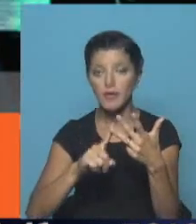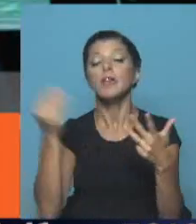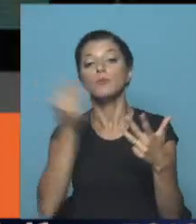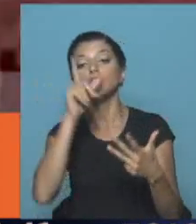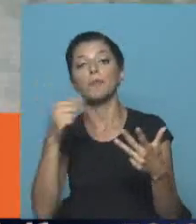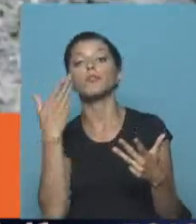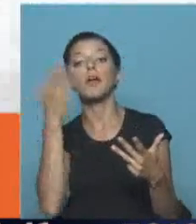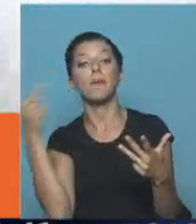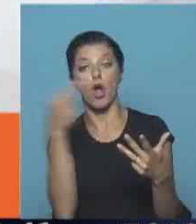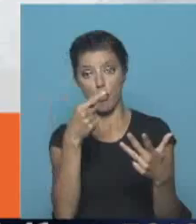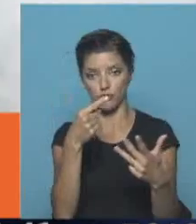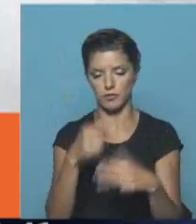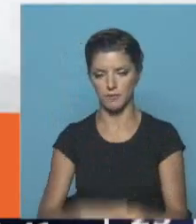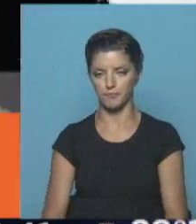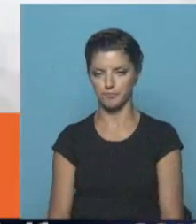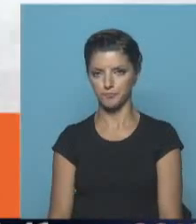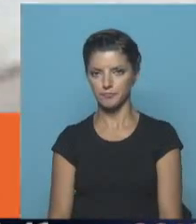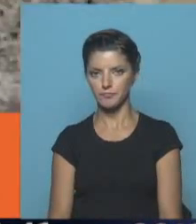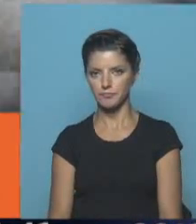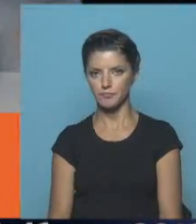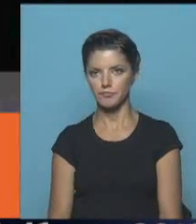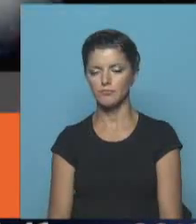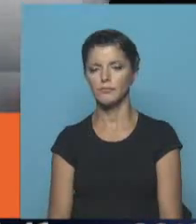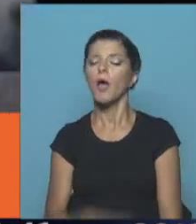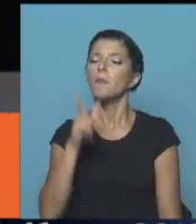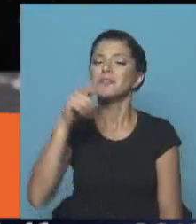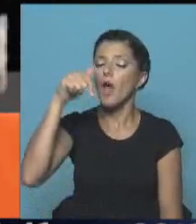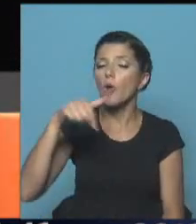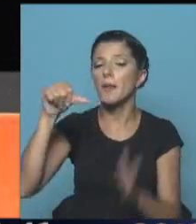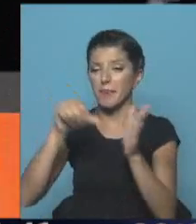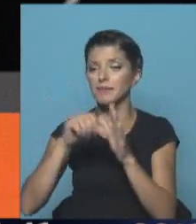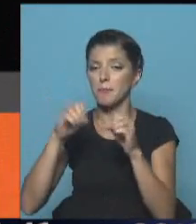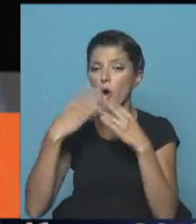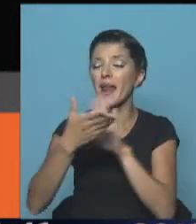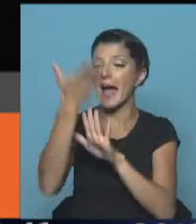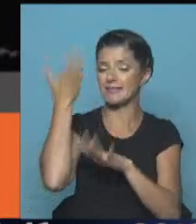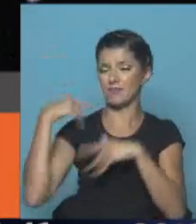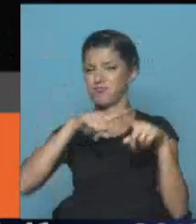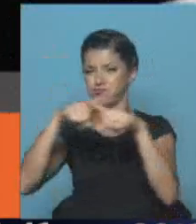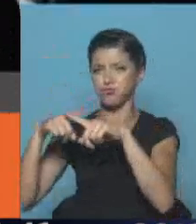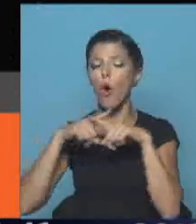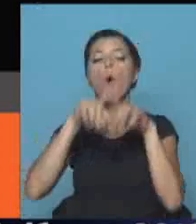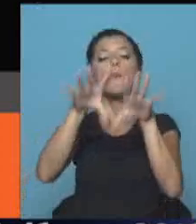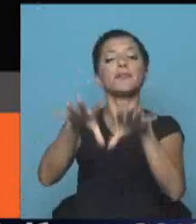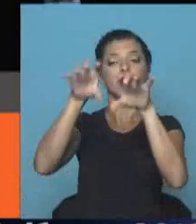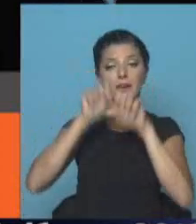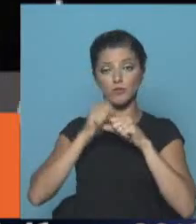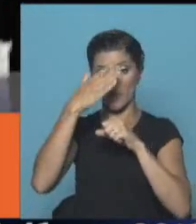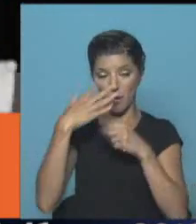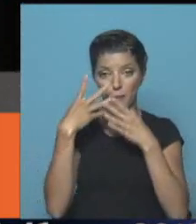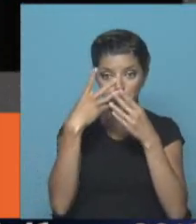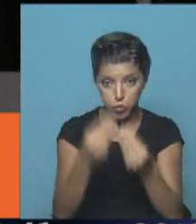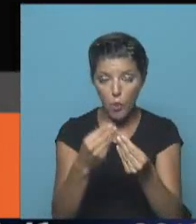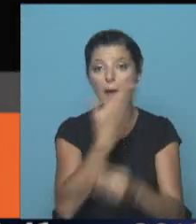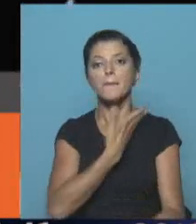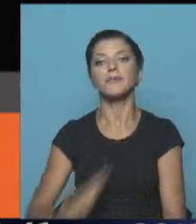su contra. El país parece recobrar la calma tras el levantamiento que lo mantuvo en vilo a raíz del secuestro y posterior rescate militar del